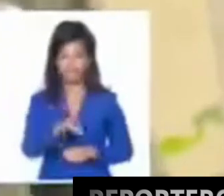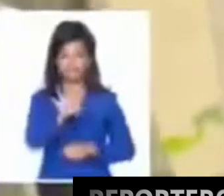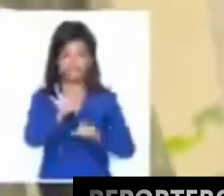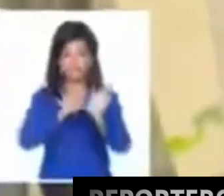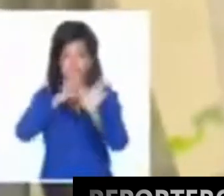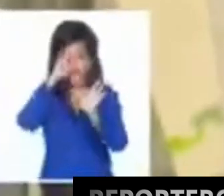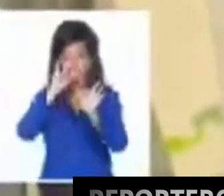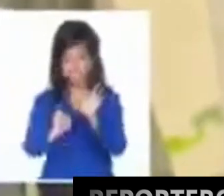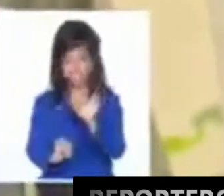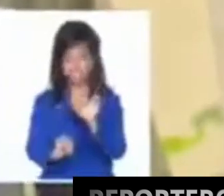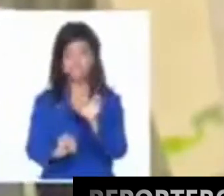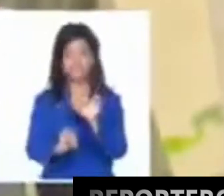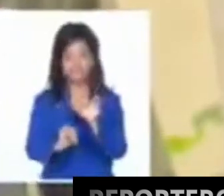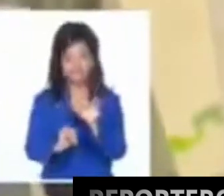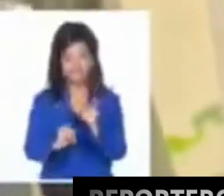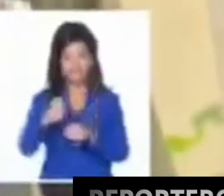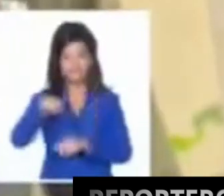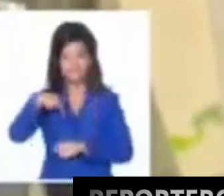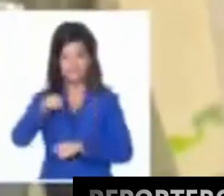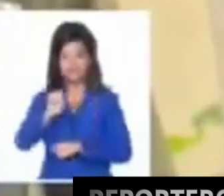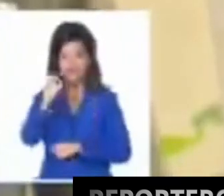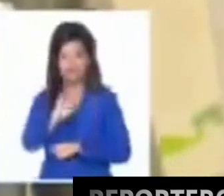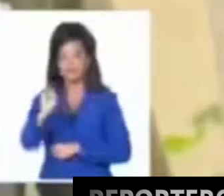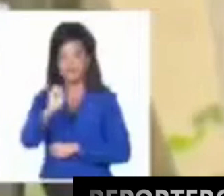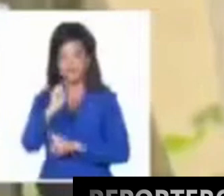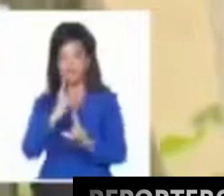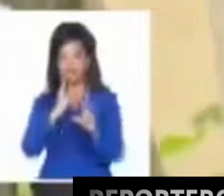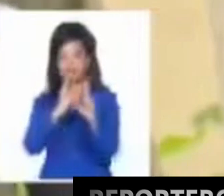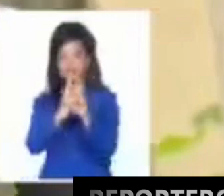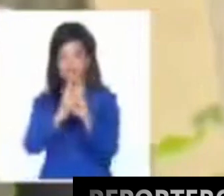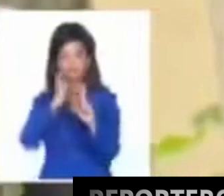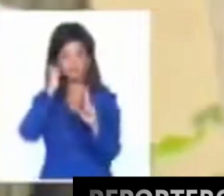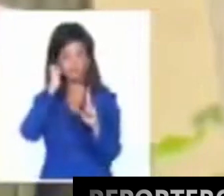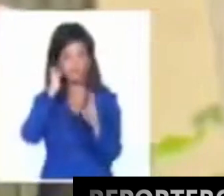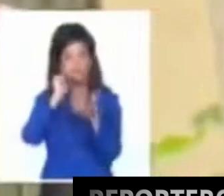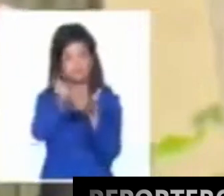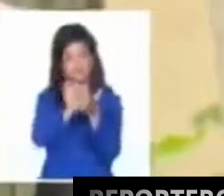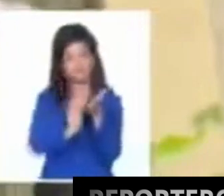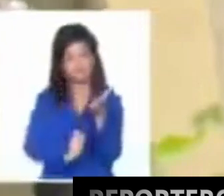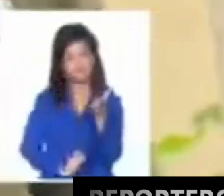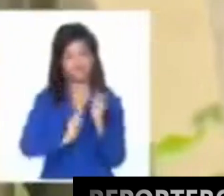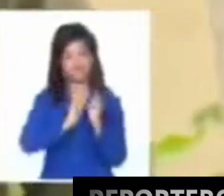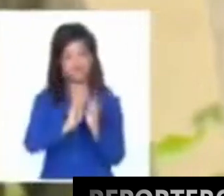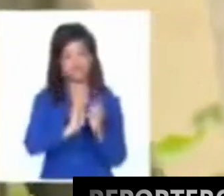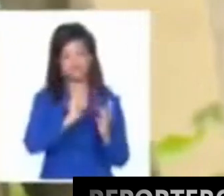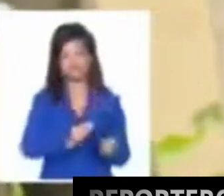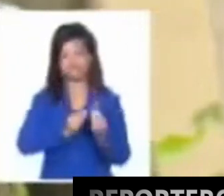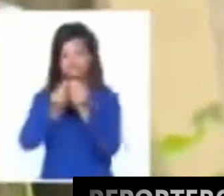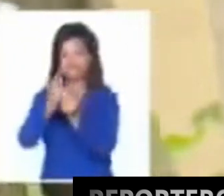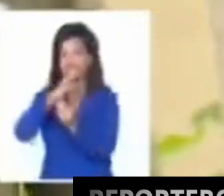se presentaban con la organizadora. Esta le tomaba sus generales, las enviaba hacia Rusia y